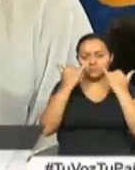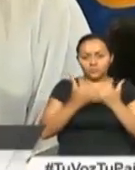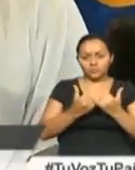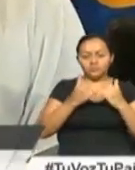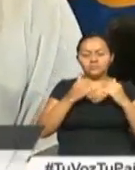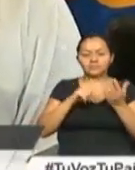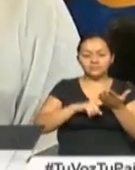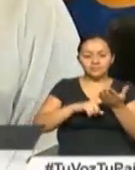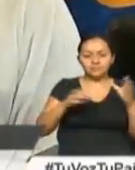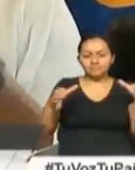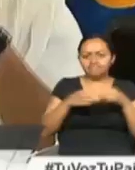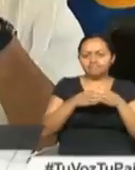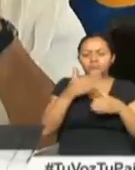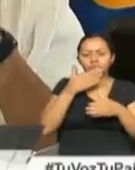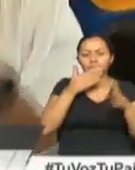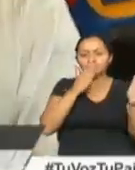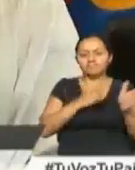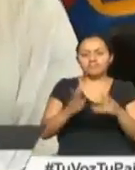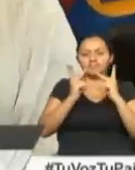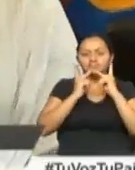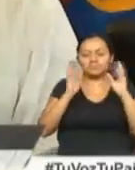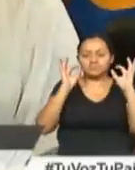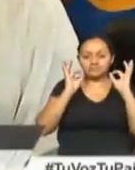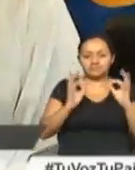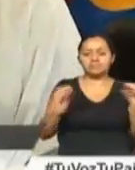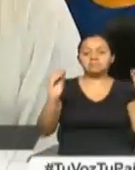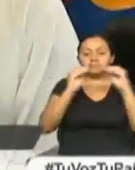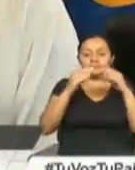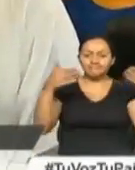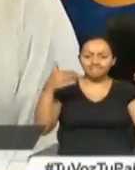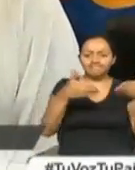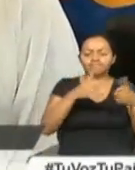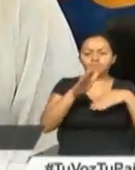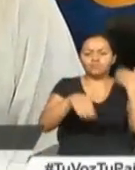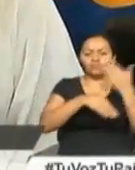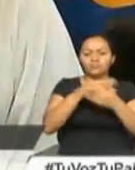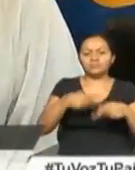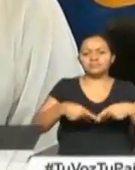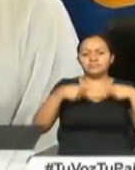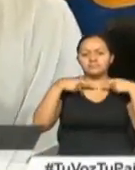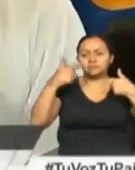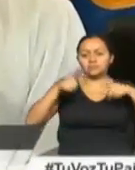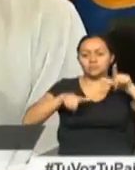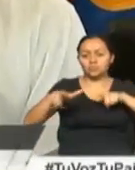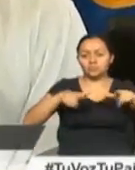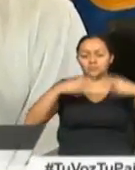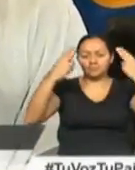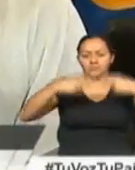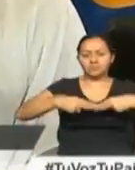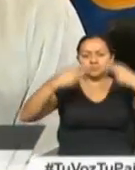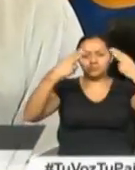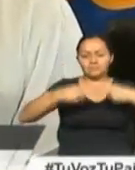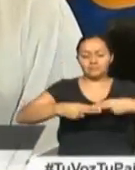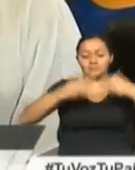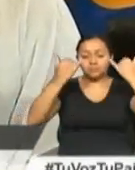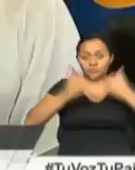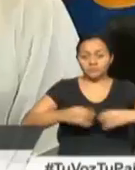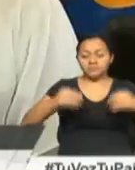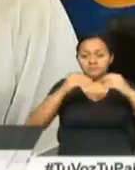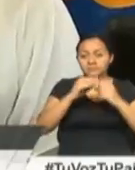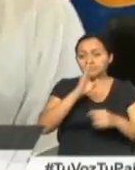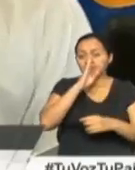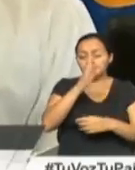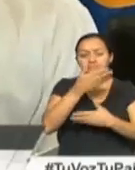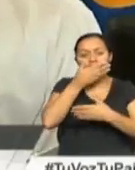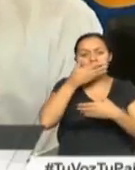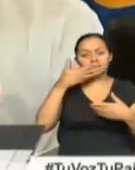nueva forma de hacer política pública, sobre todo a favor de las poblaciones que viven en zonas de frontera. Aunque siempre podemos